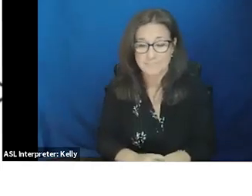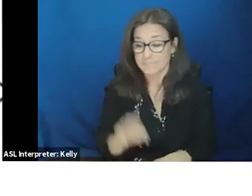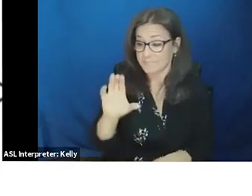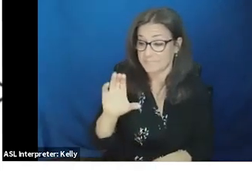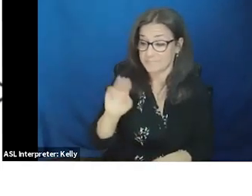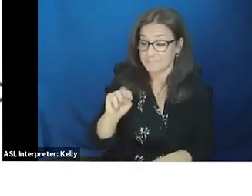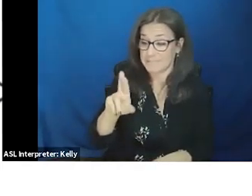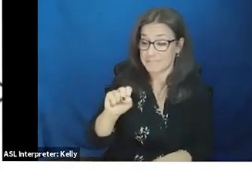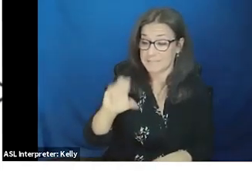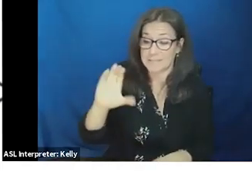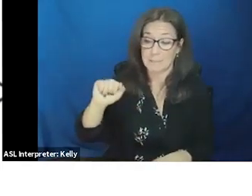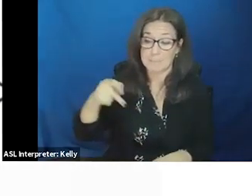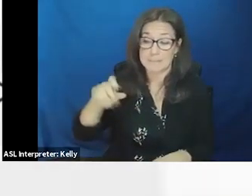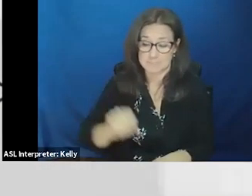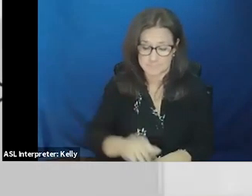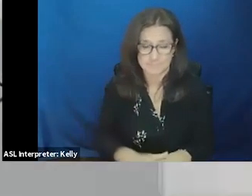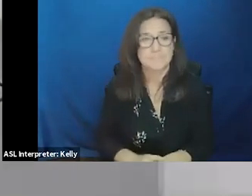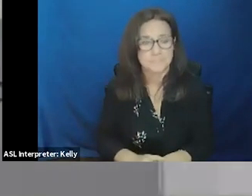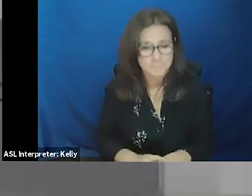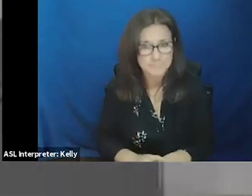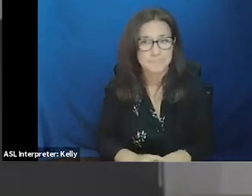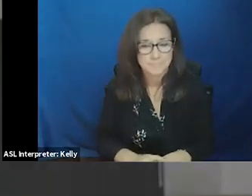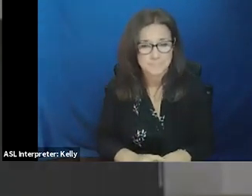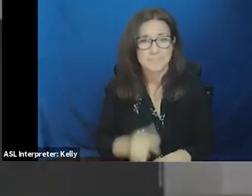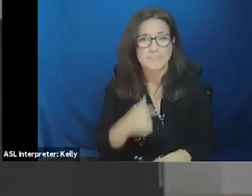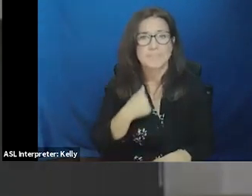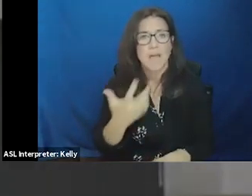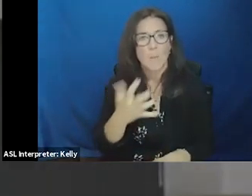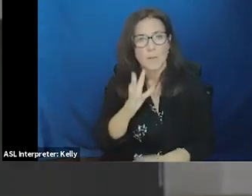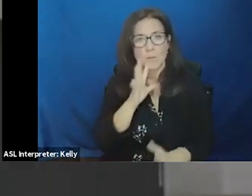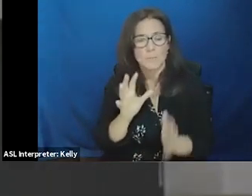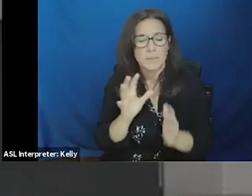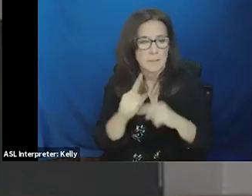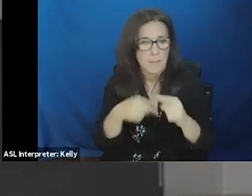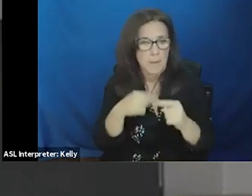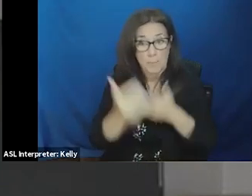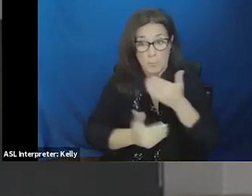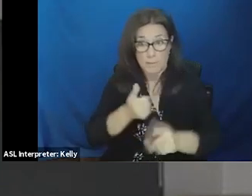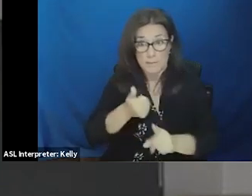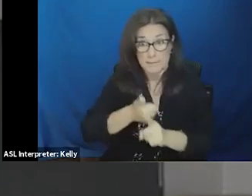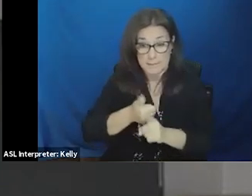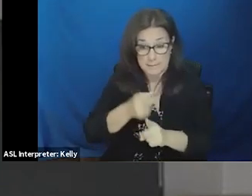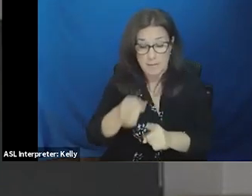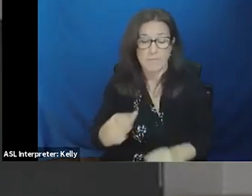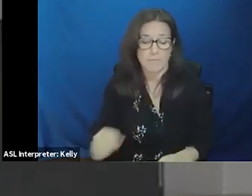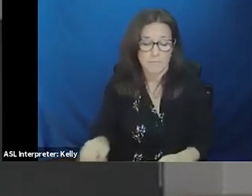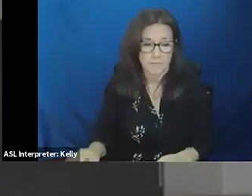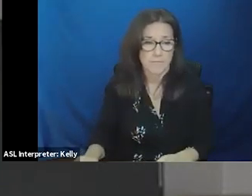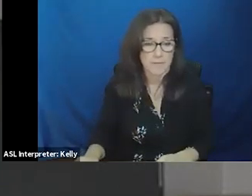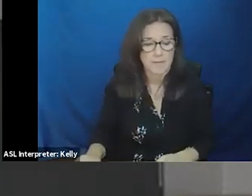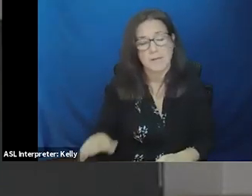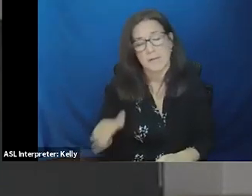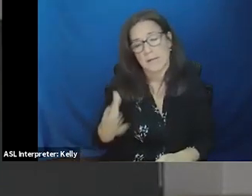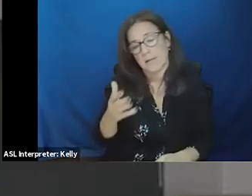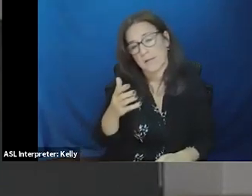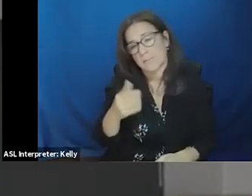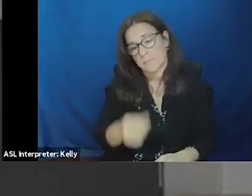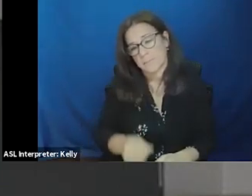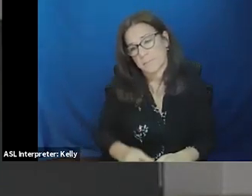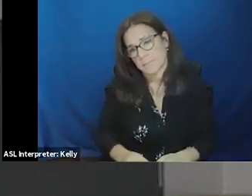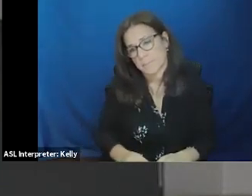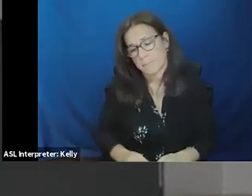supuesto que sí ok gracias señor acá adelante gracias yo quería hablar sobre el